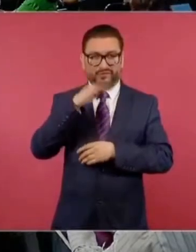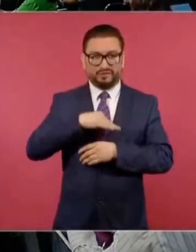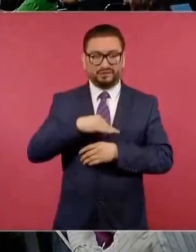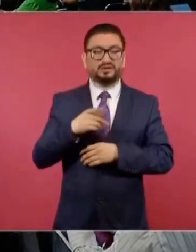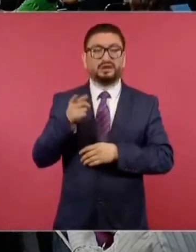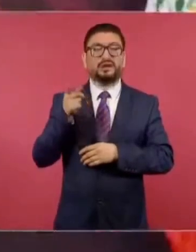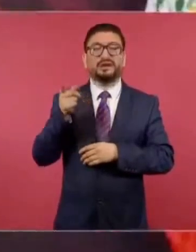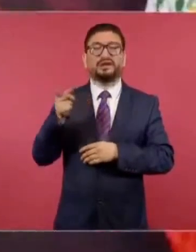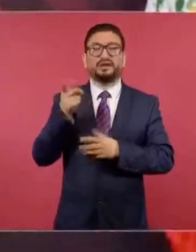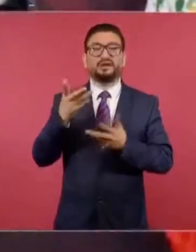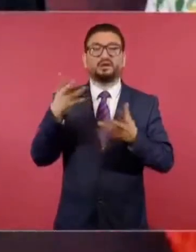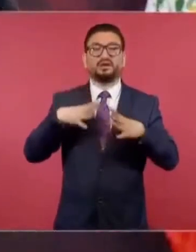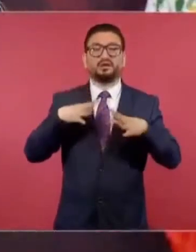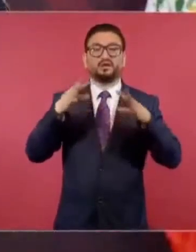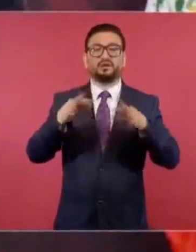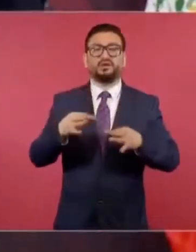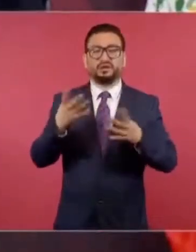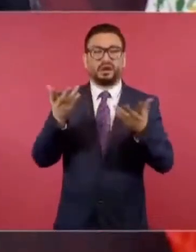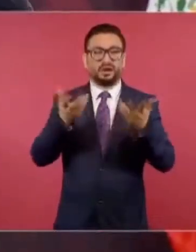que crearon